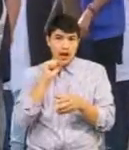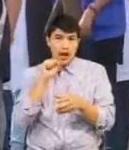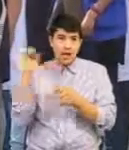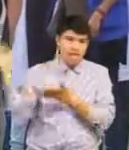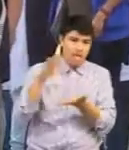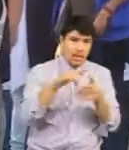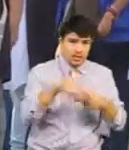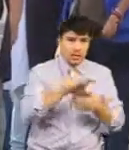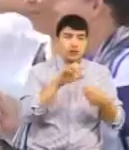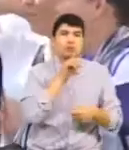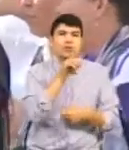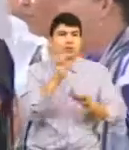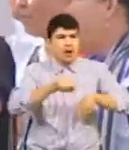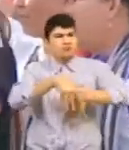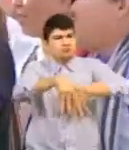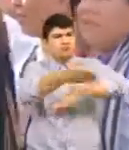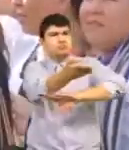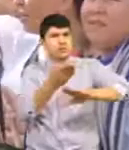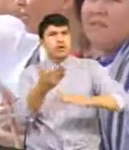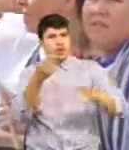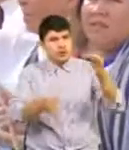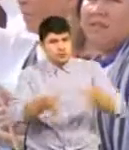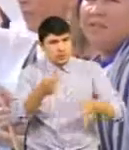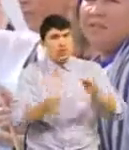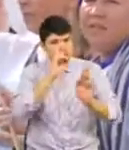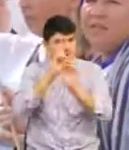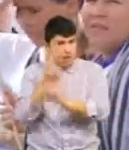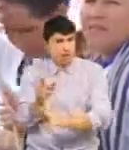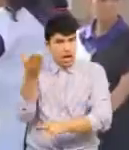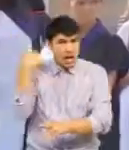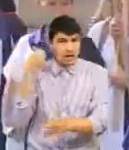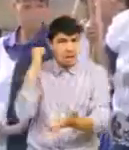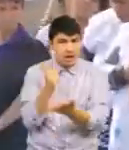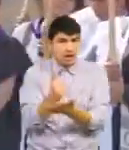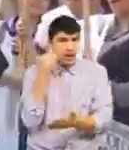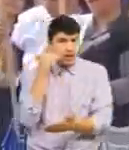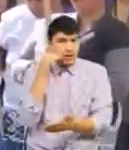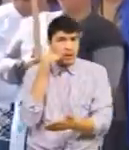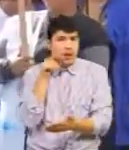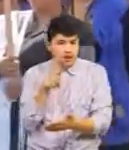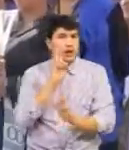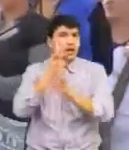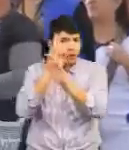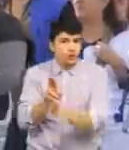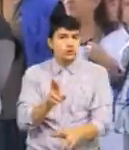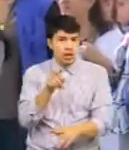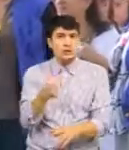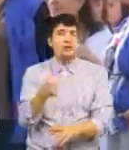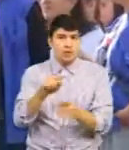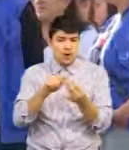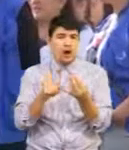a Bucaramanga para reclamarle a la justicia que intervenga para que el homicidio de Yosabel Durán sea considerado un caso